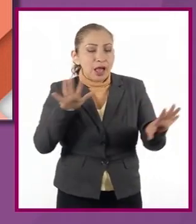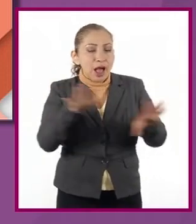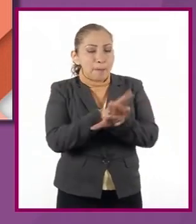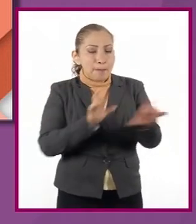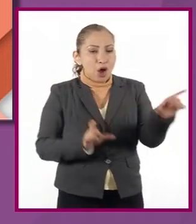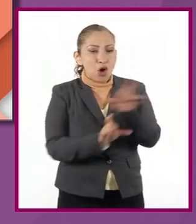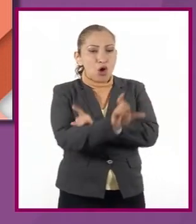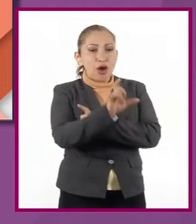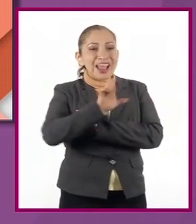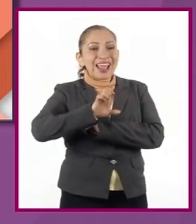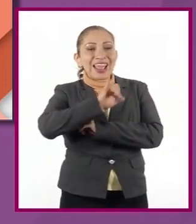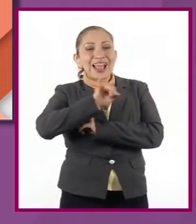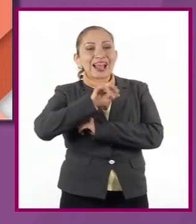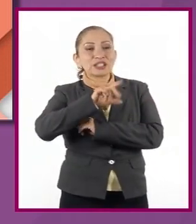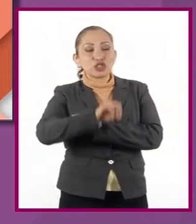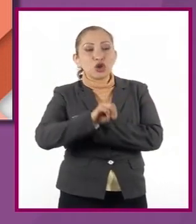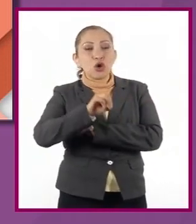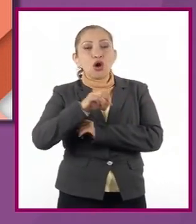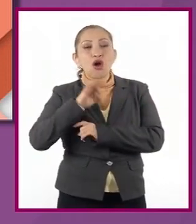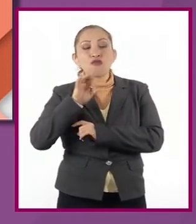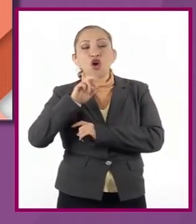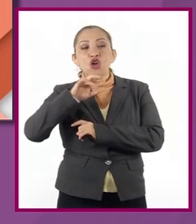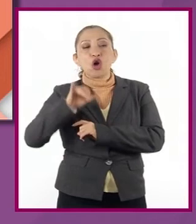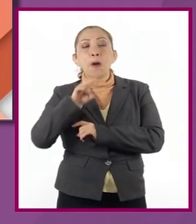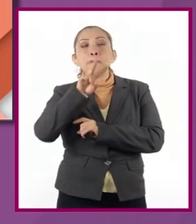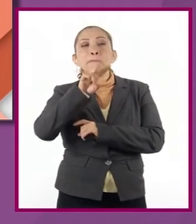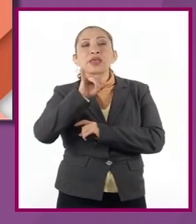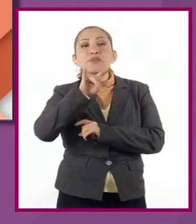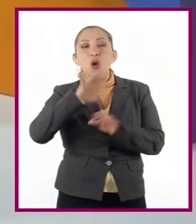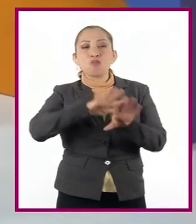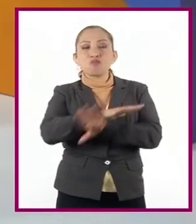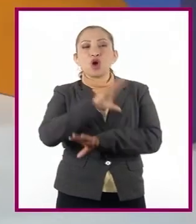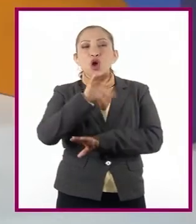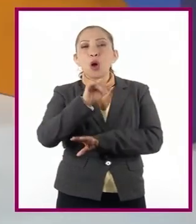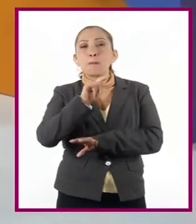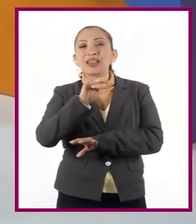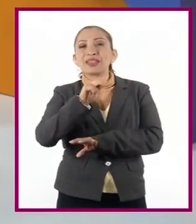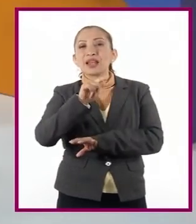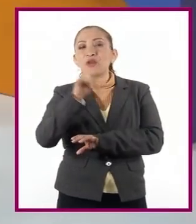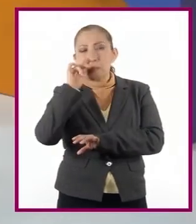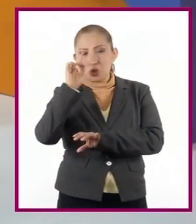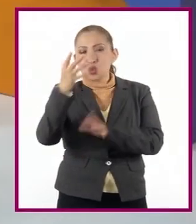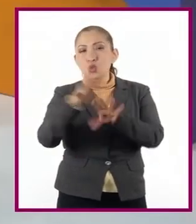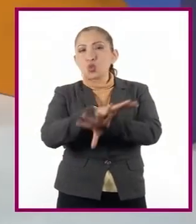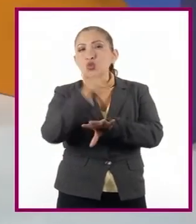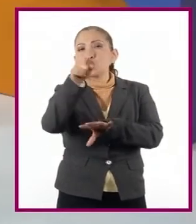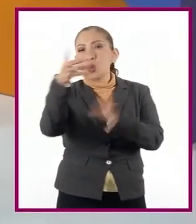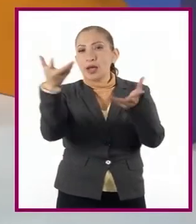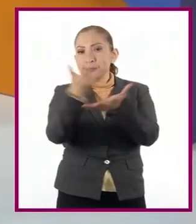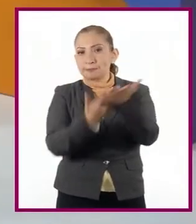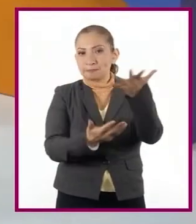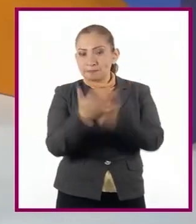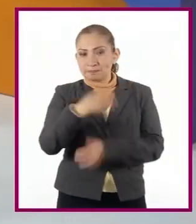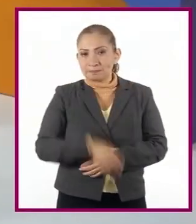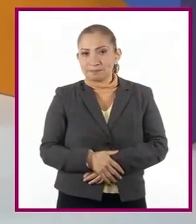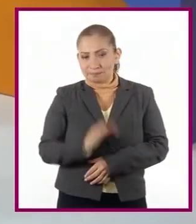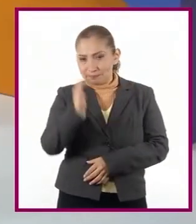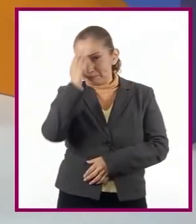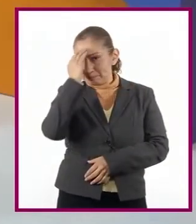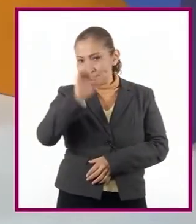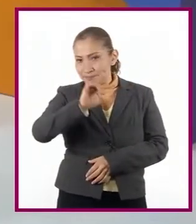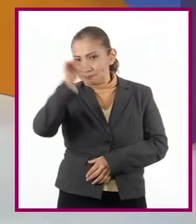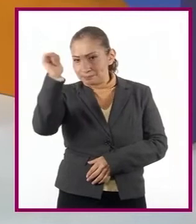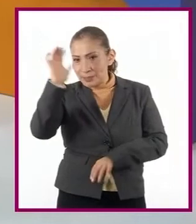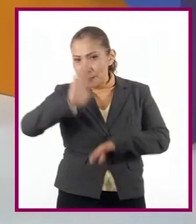Ejerció, forjó y vivió al copretérito. Mientras tanto, continuemos conociendo